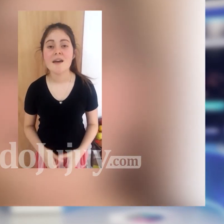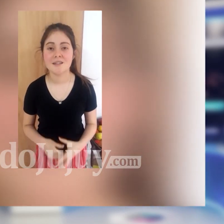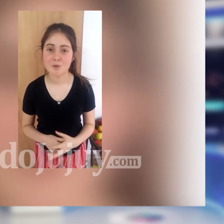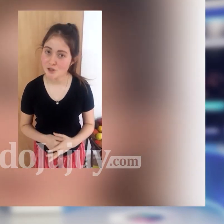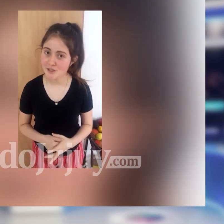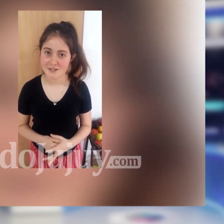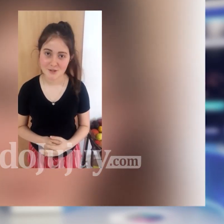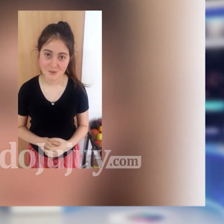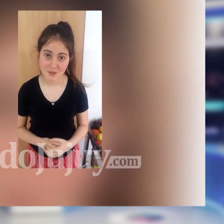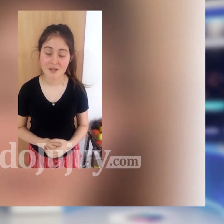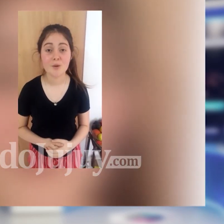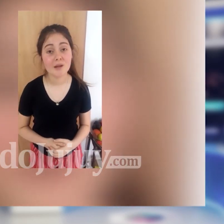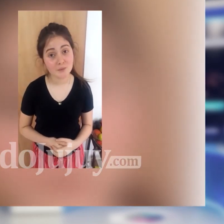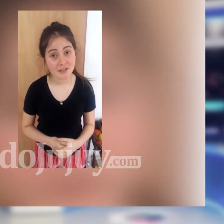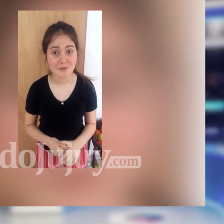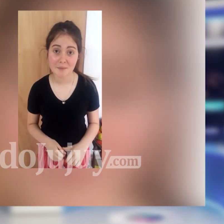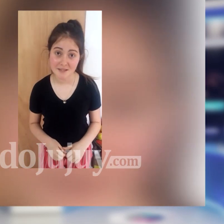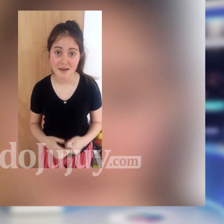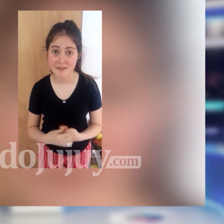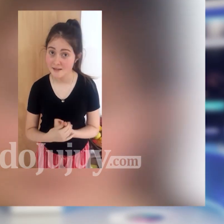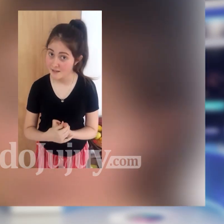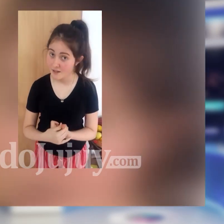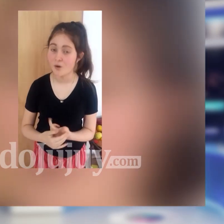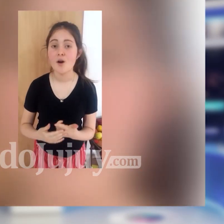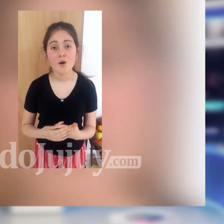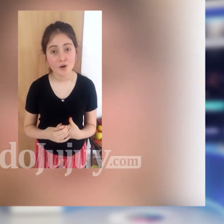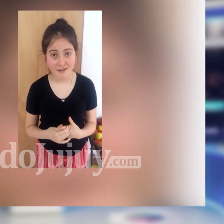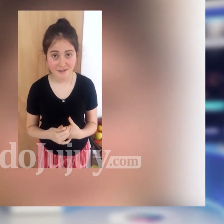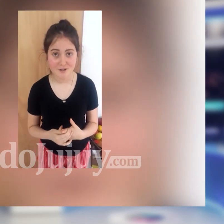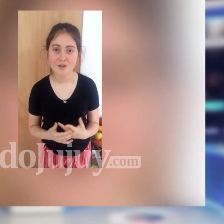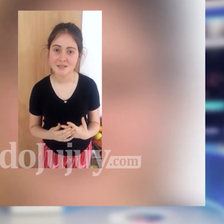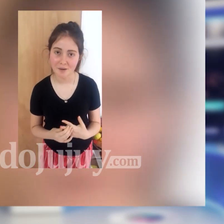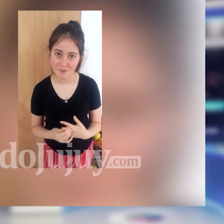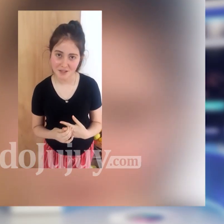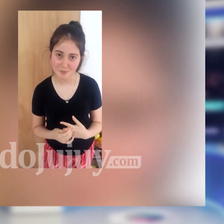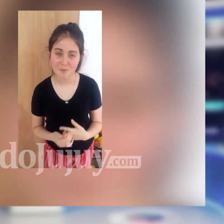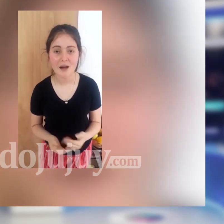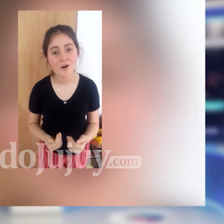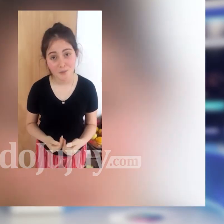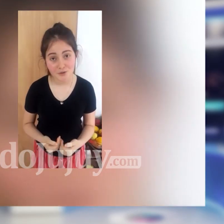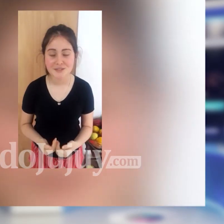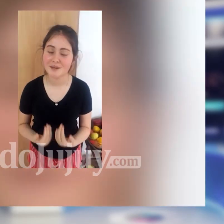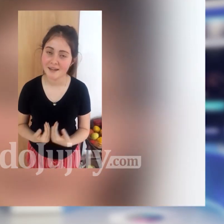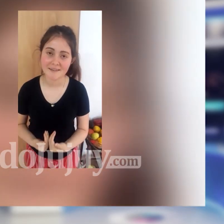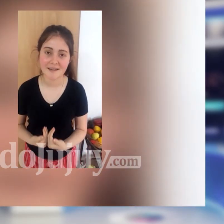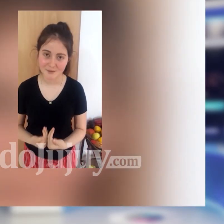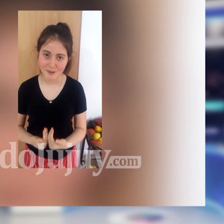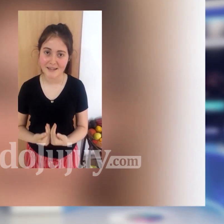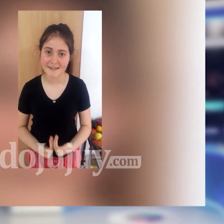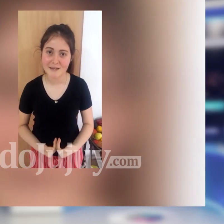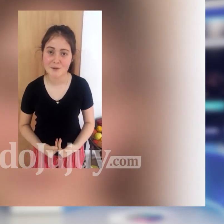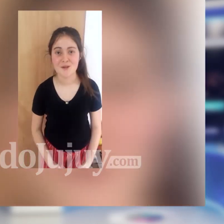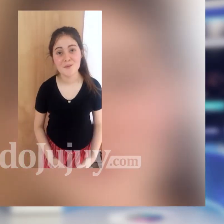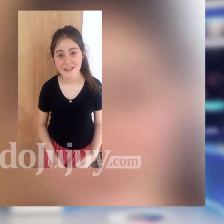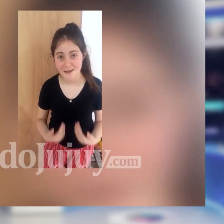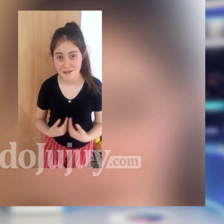días. Y decime, Camila, los chicos que pasaron por este curso, digamos, ¿después siguen conectados con ustedes? ¿Cómo es la comunicación